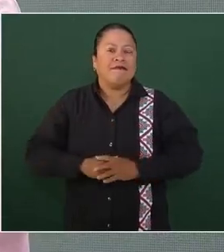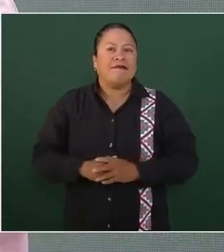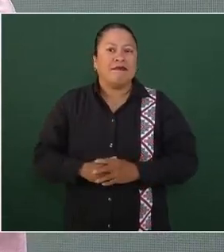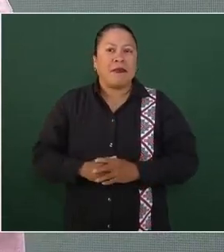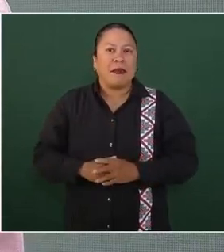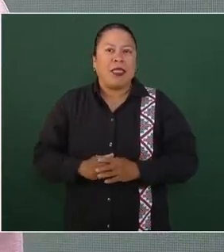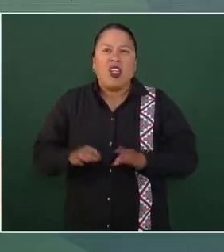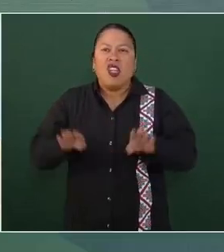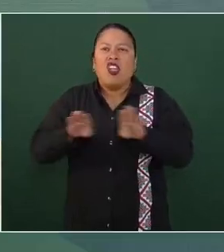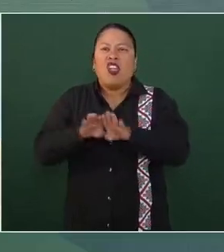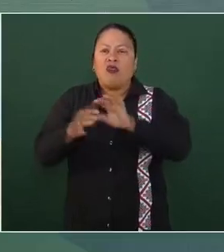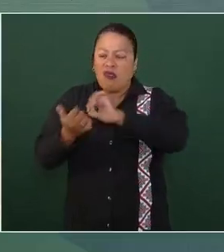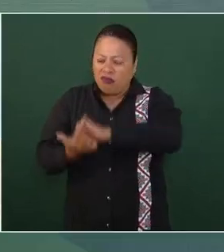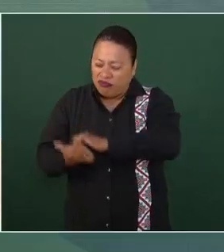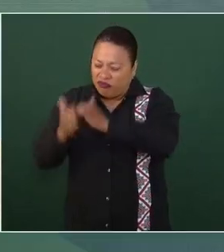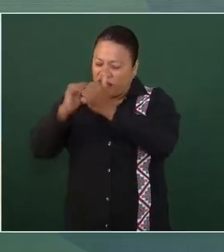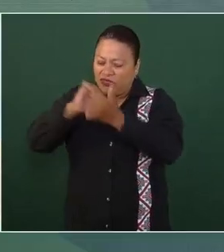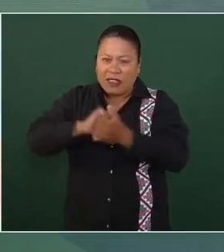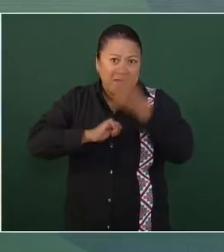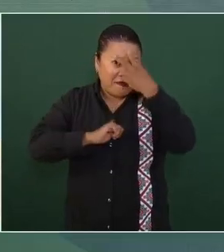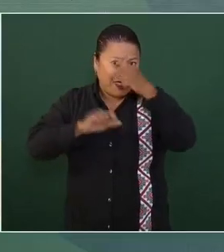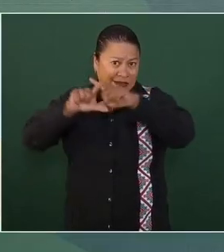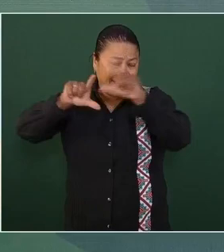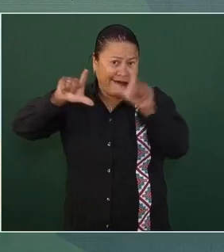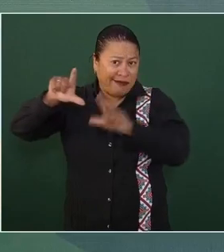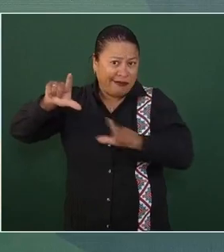transformar a México